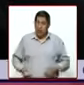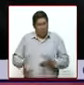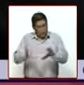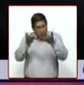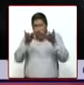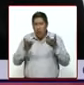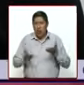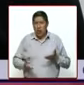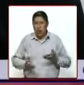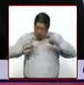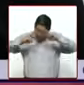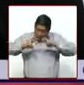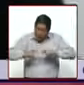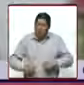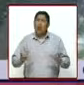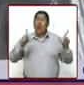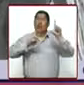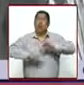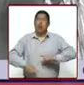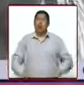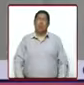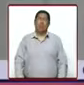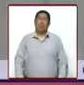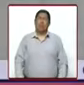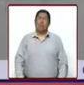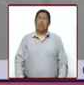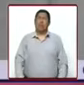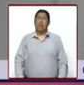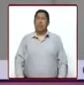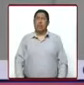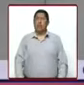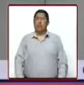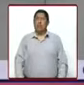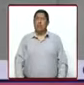con ese grado de superioridad, que lo demuestre.